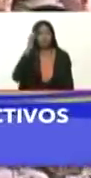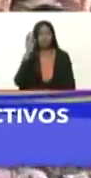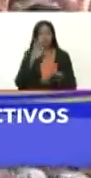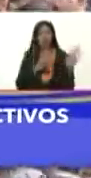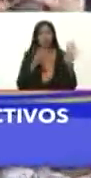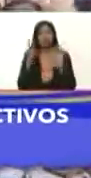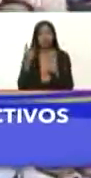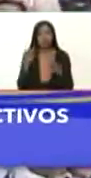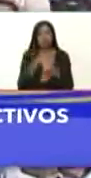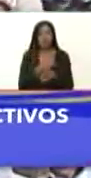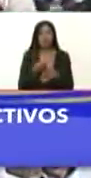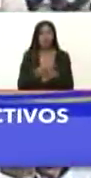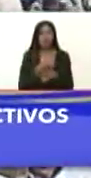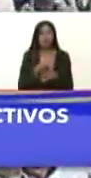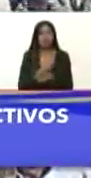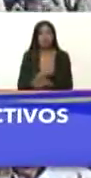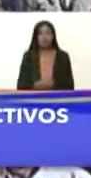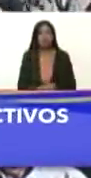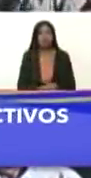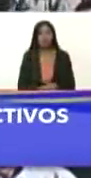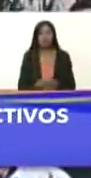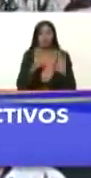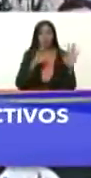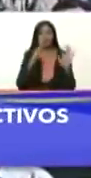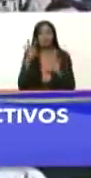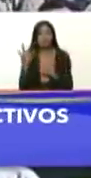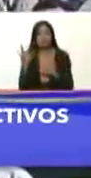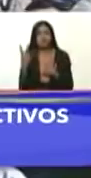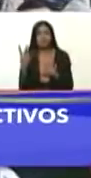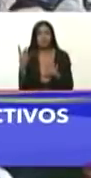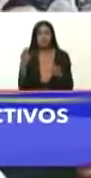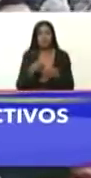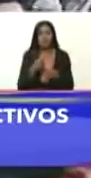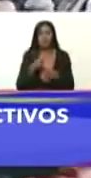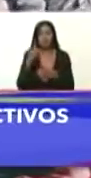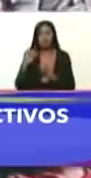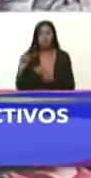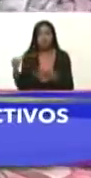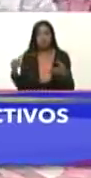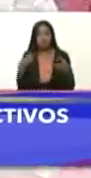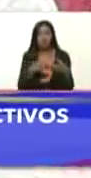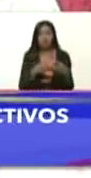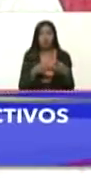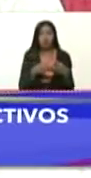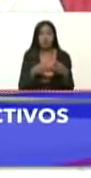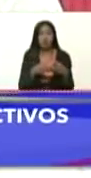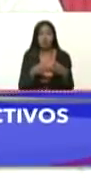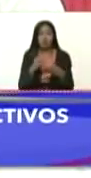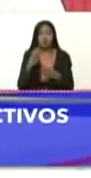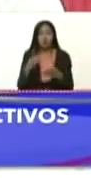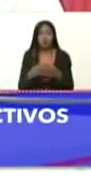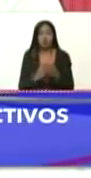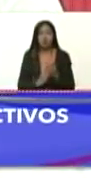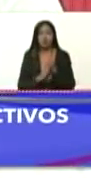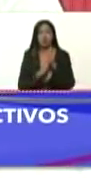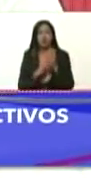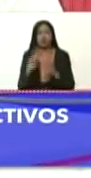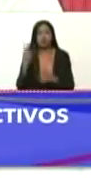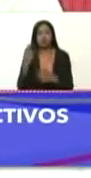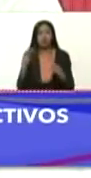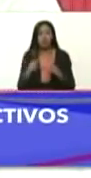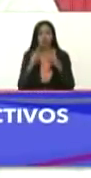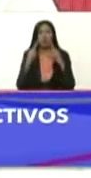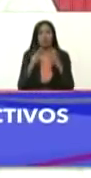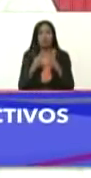de agosto, el 17 de agosto, usted se reunió con los delegados y delegadas del segundo encuentro nacional